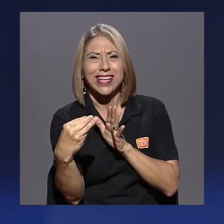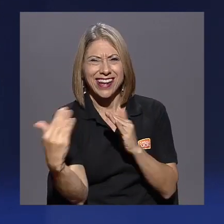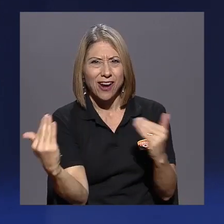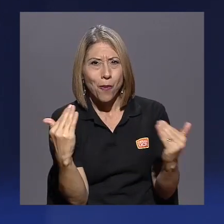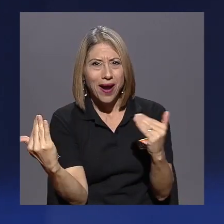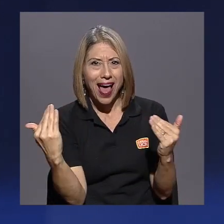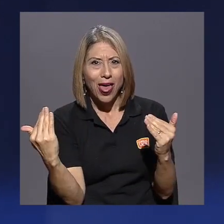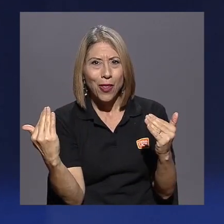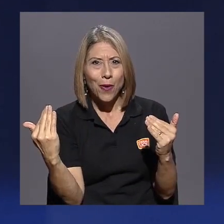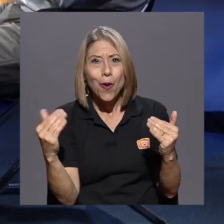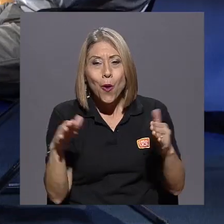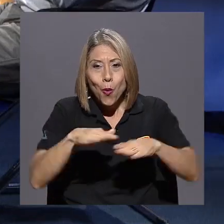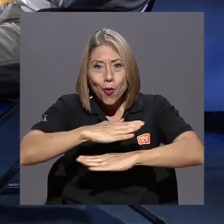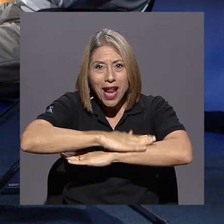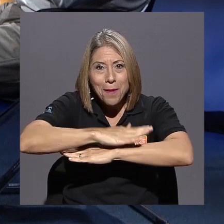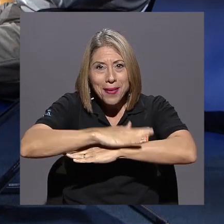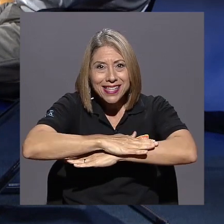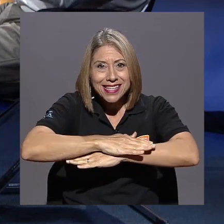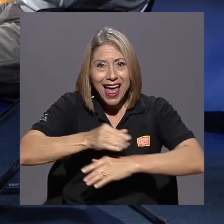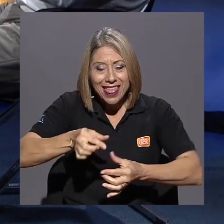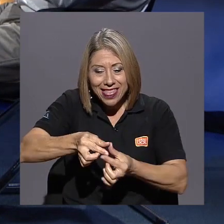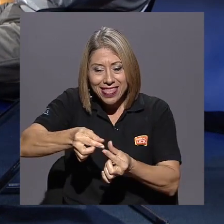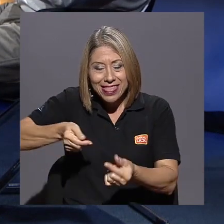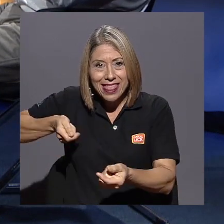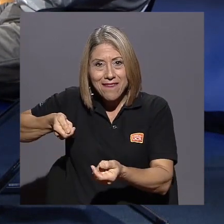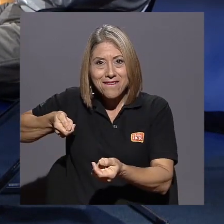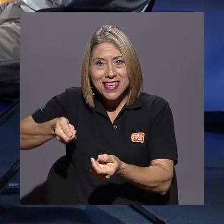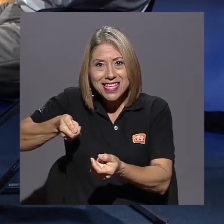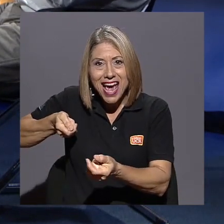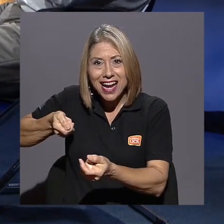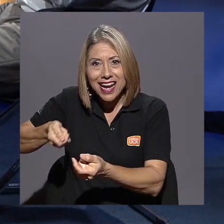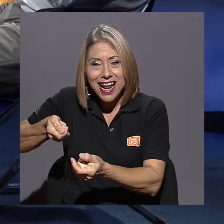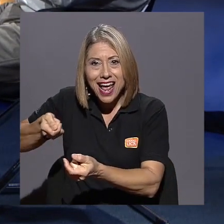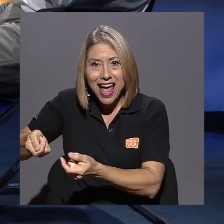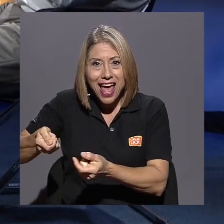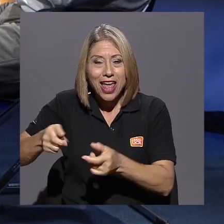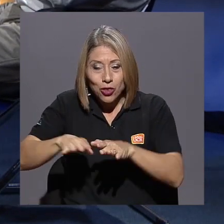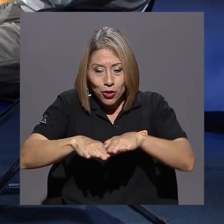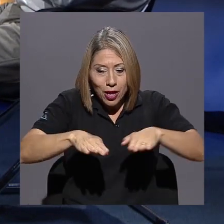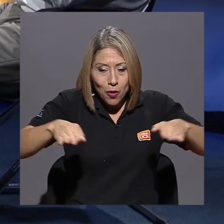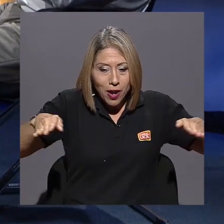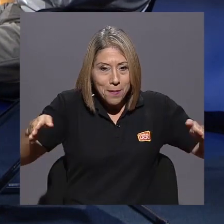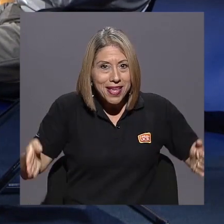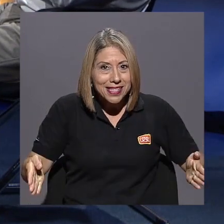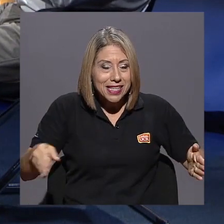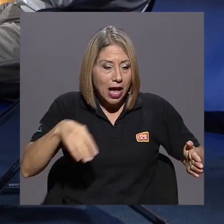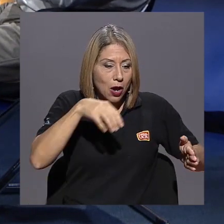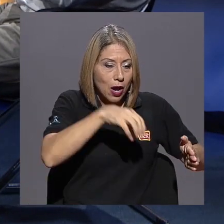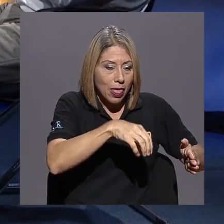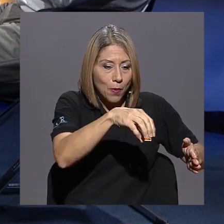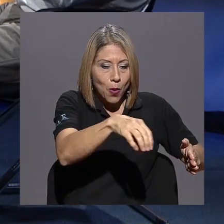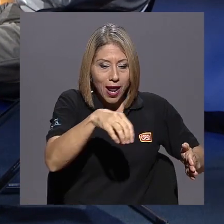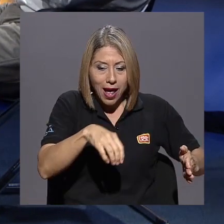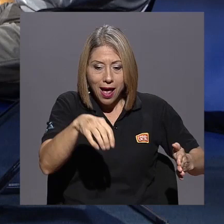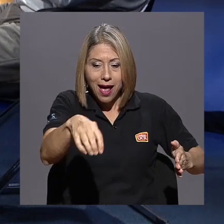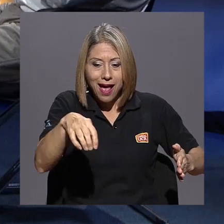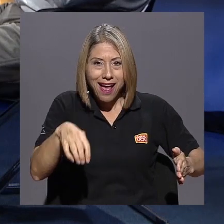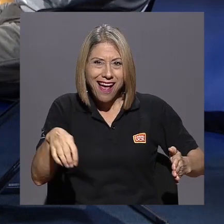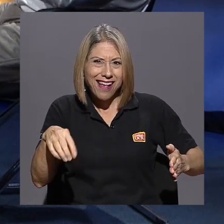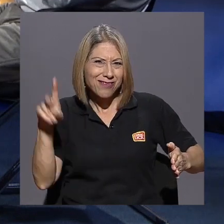bolas muchas bolas cada bola es un pueblo que está nítidamente separado el uno del otro no es cierto entonces